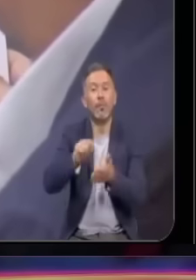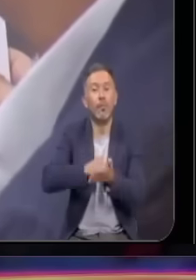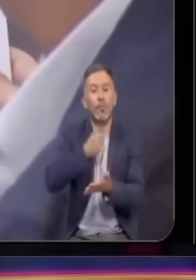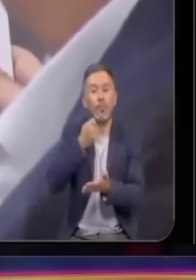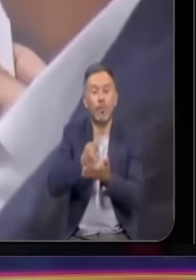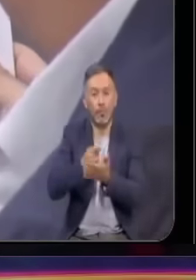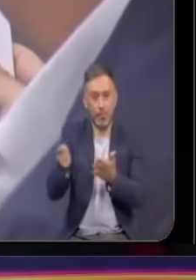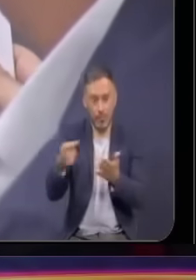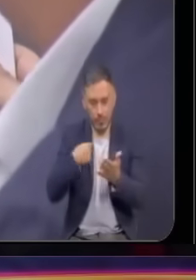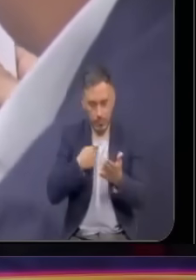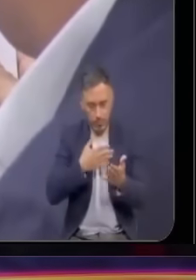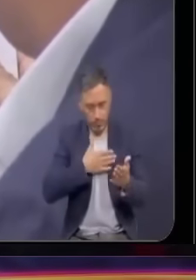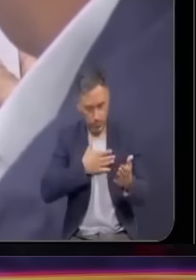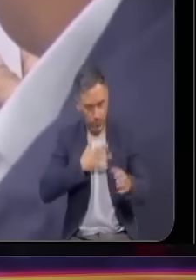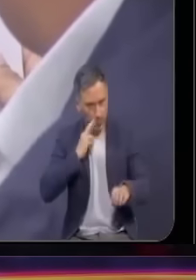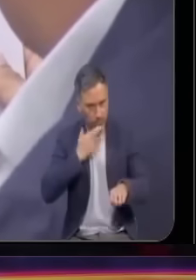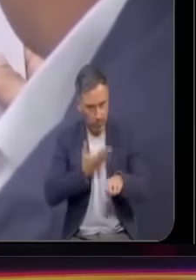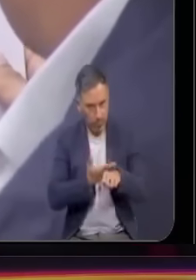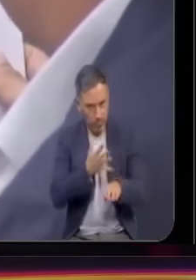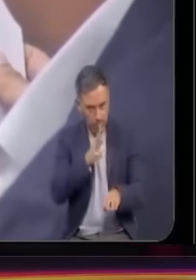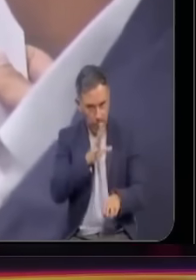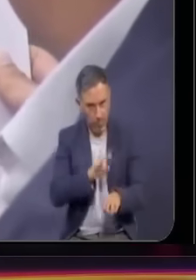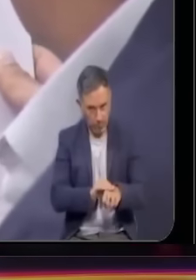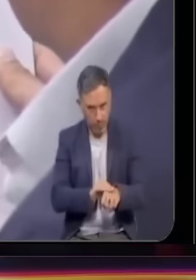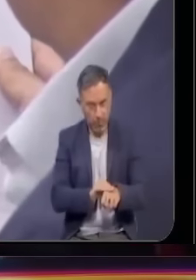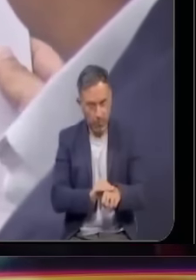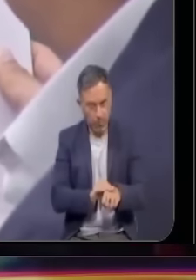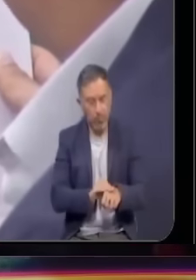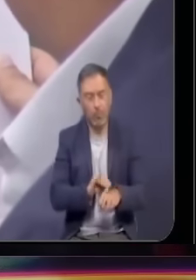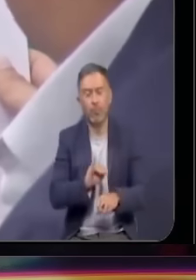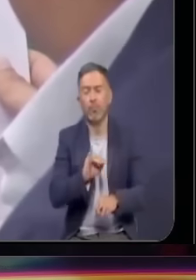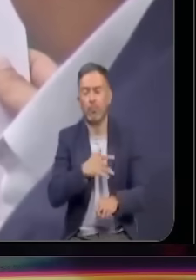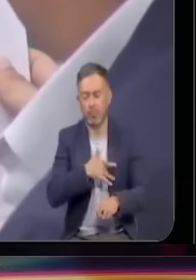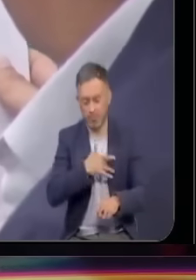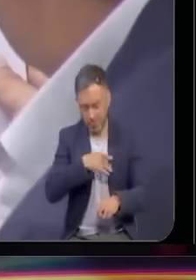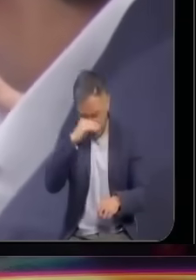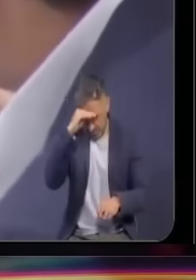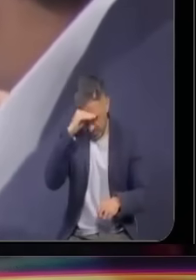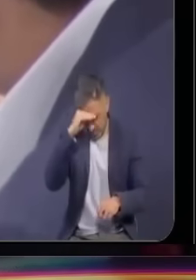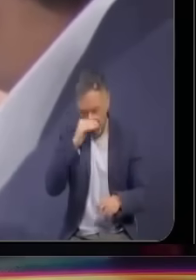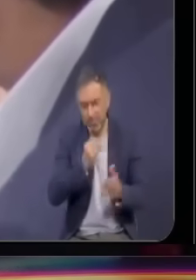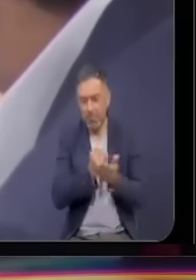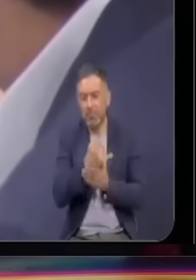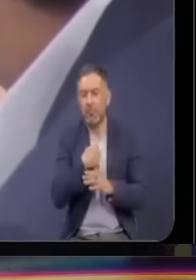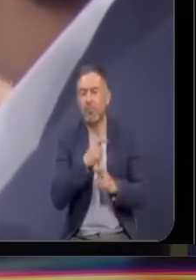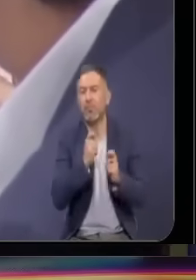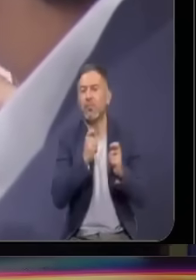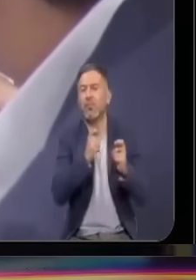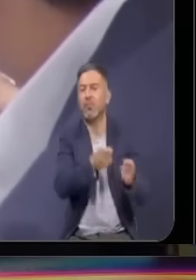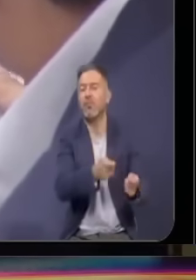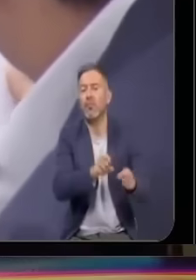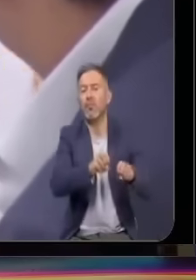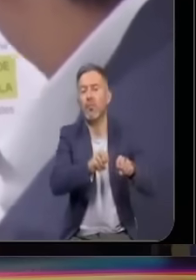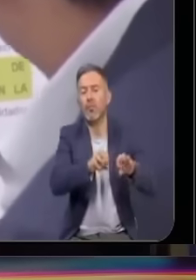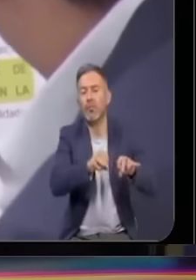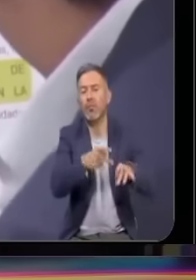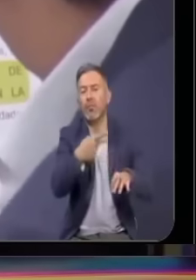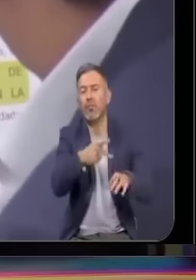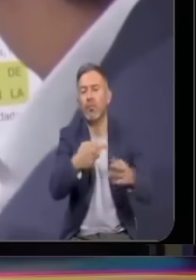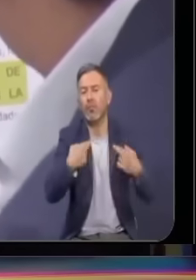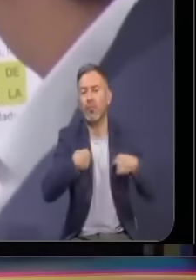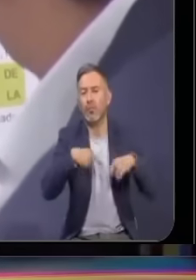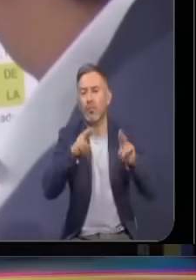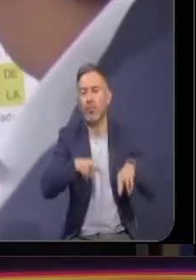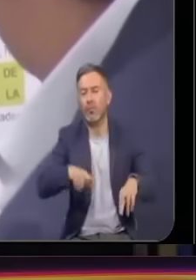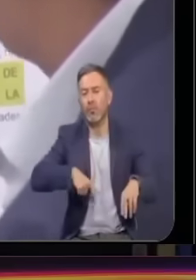las facultades a mi cargo, le he tenido a bien designarlo titular de la oficina de la representación